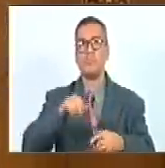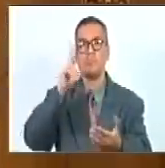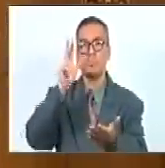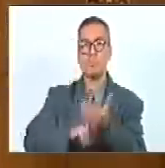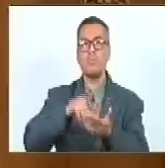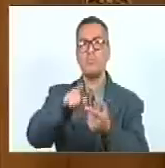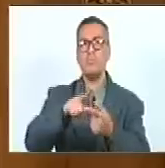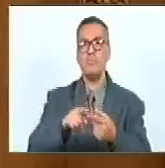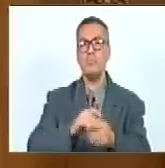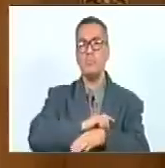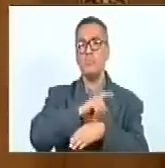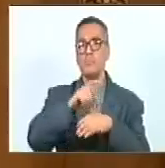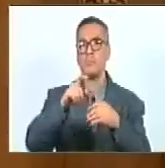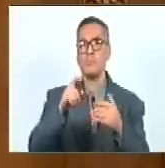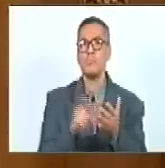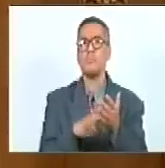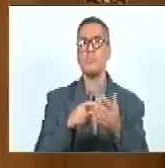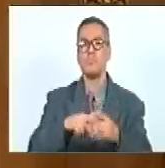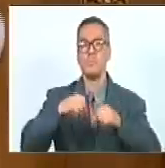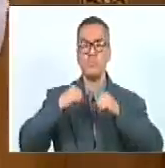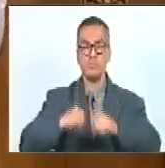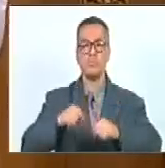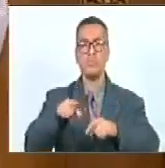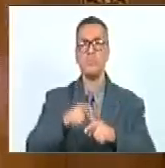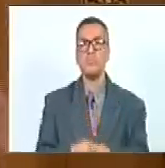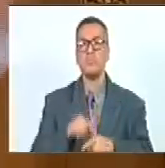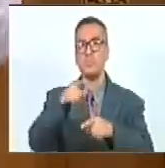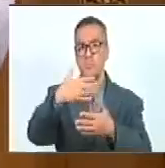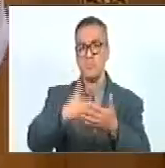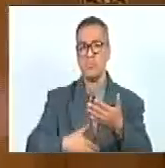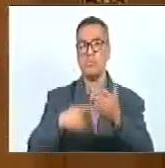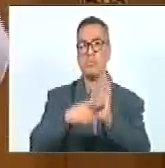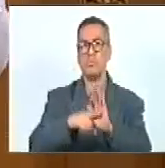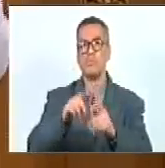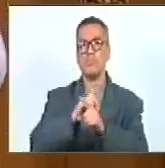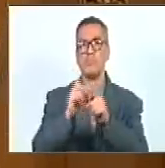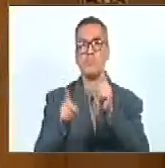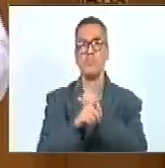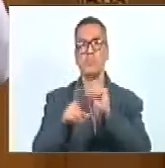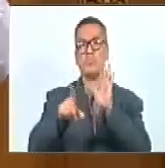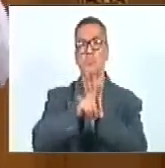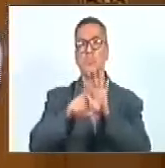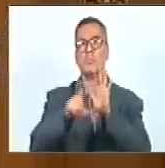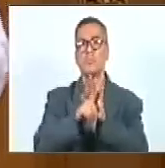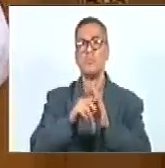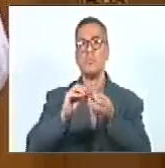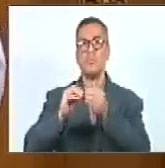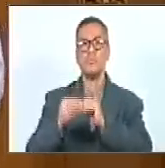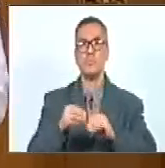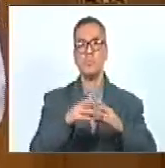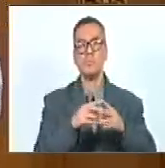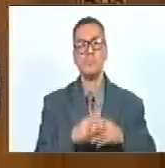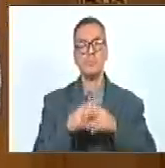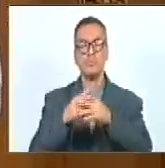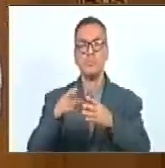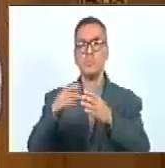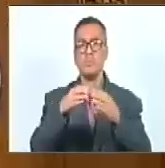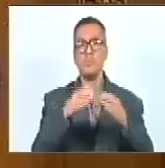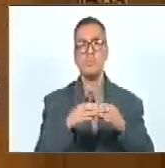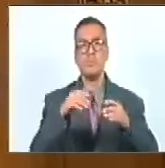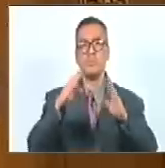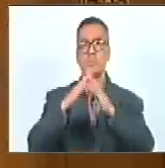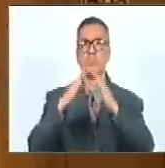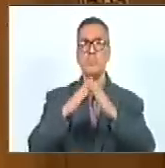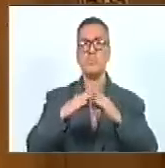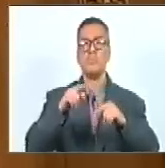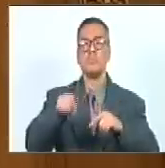aprobemos de manera contundente esta propuesta de reforma de la ley del régimen prestacional de vivienda